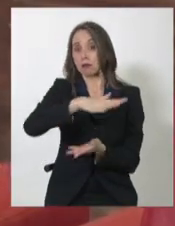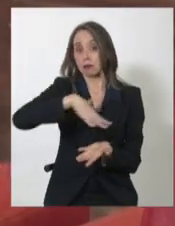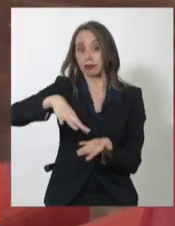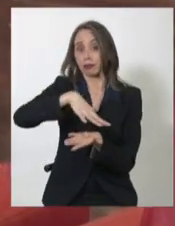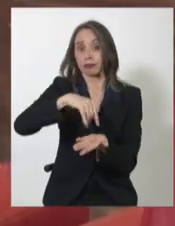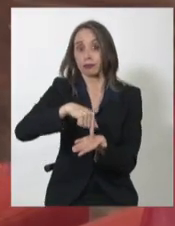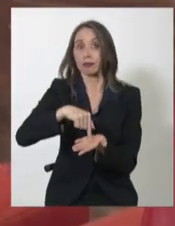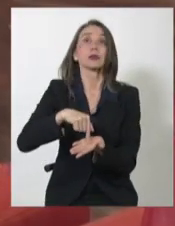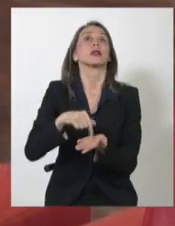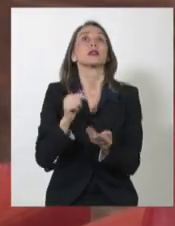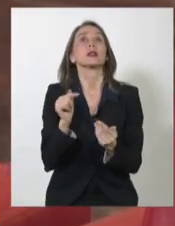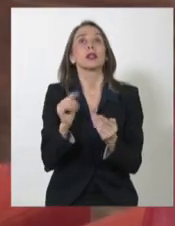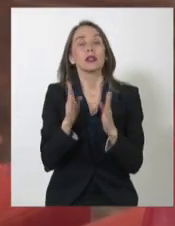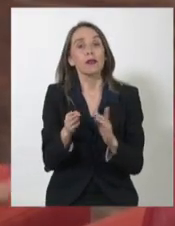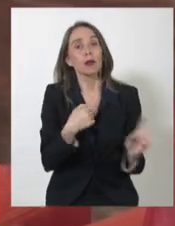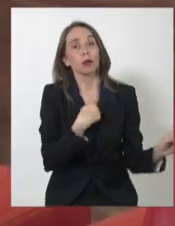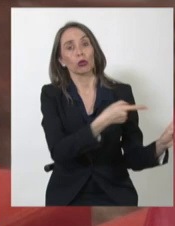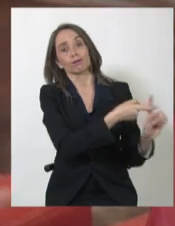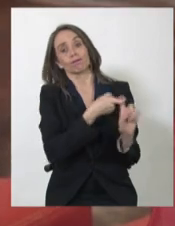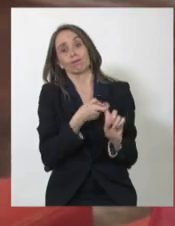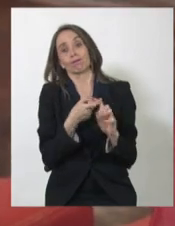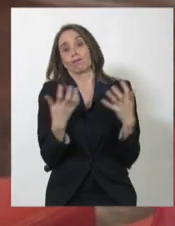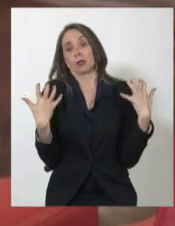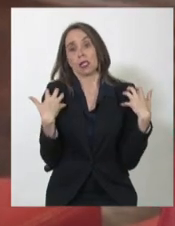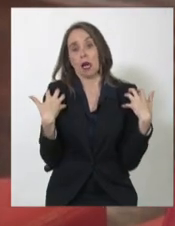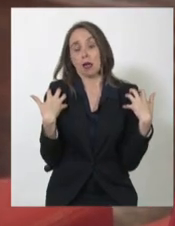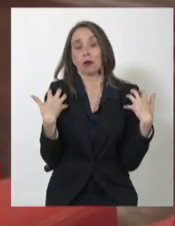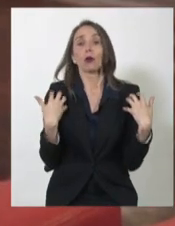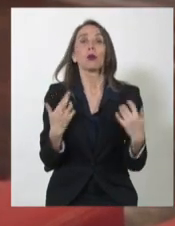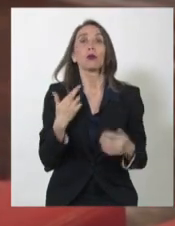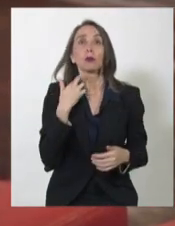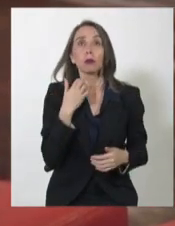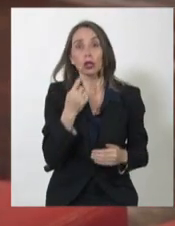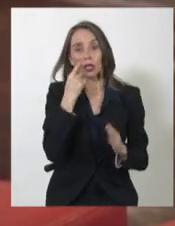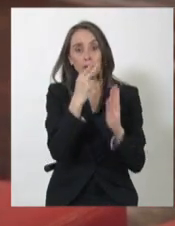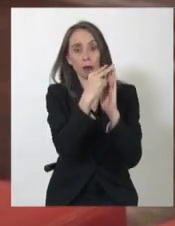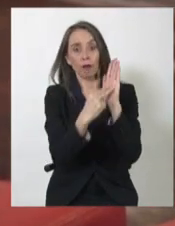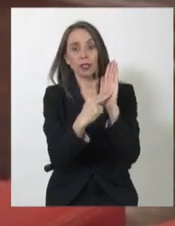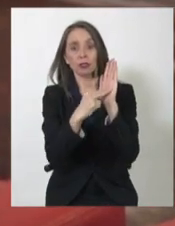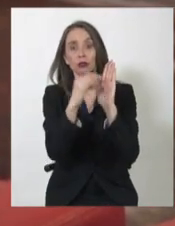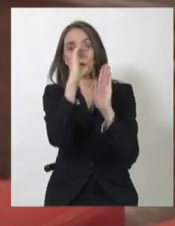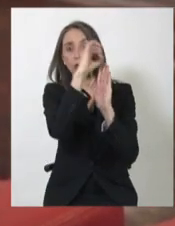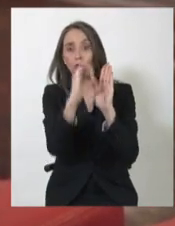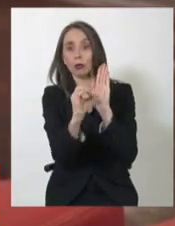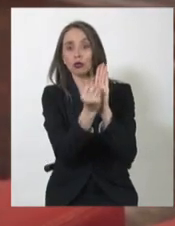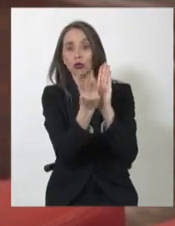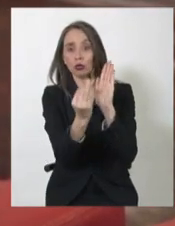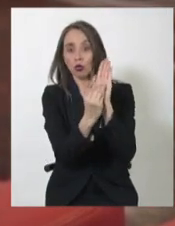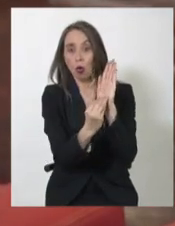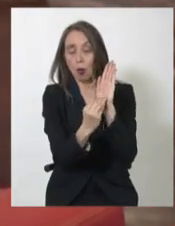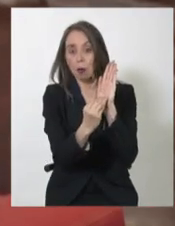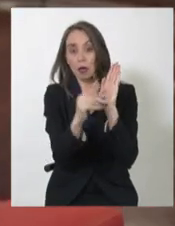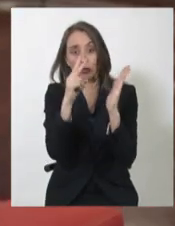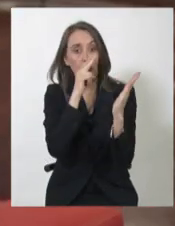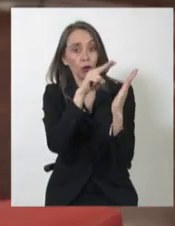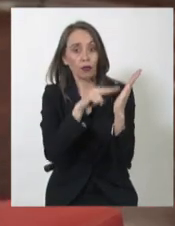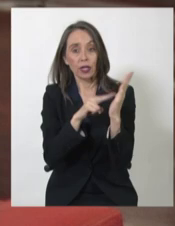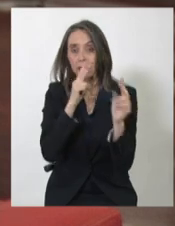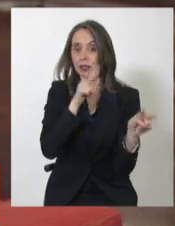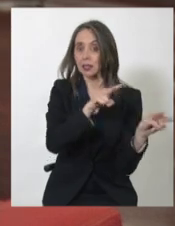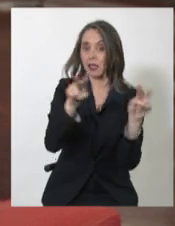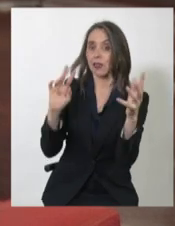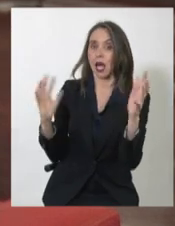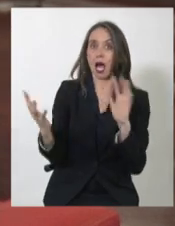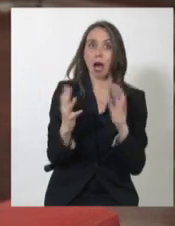desde esa perspectiva tenemos que hacernos cargo, sobre todo dado las cifras, y quien no conoce las cifras lo puede percibir en el ambiente,